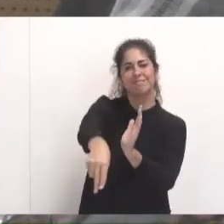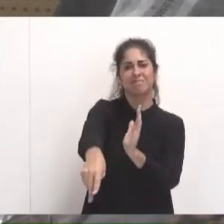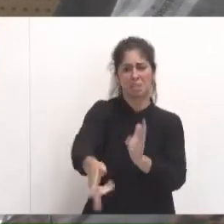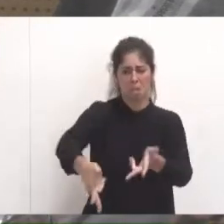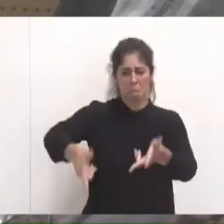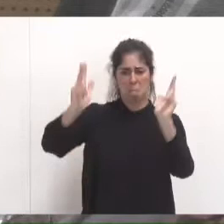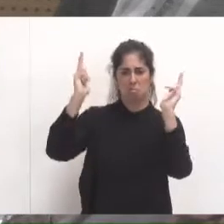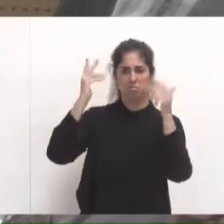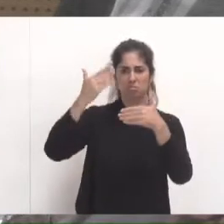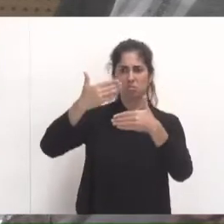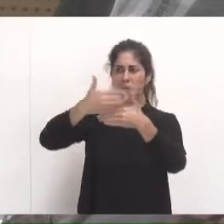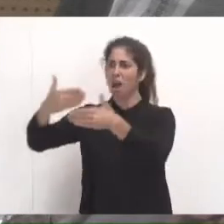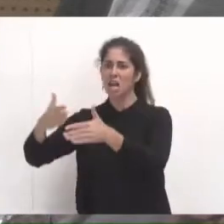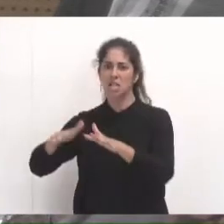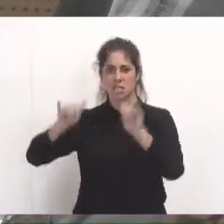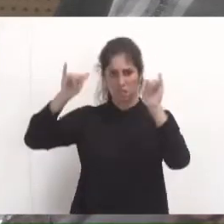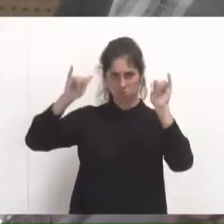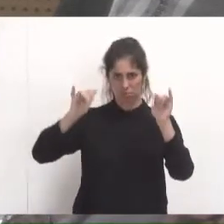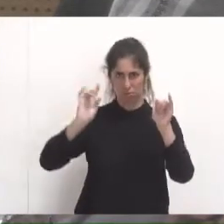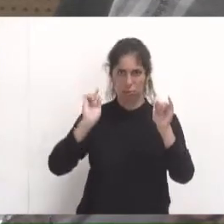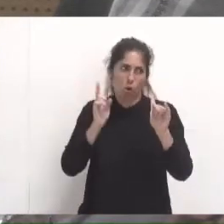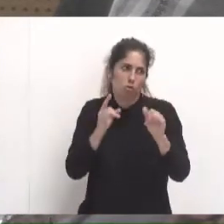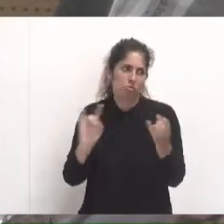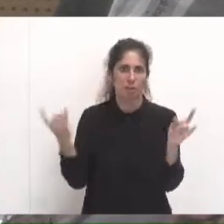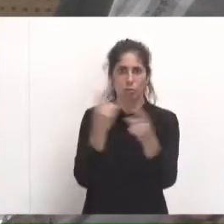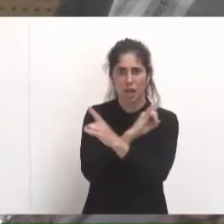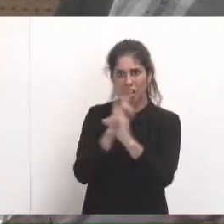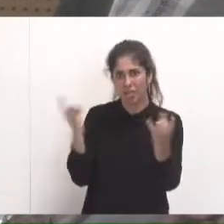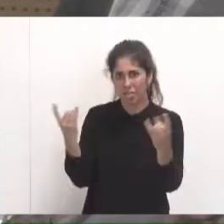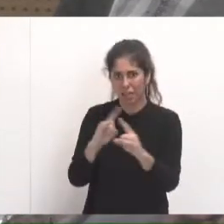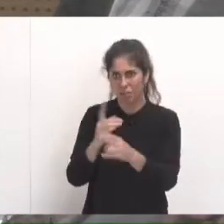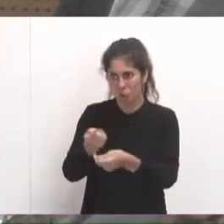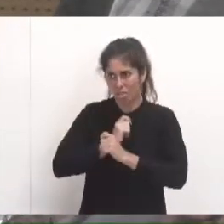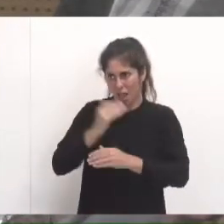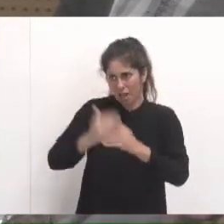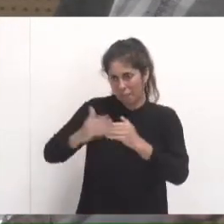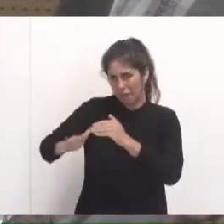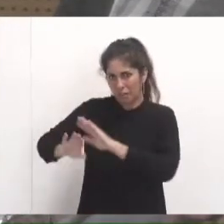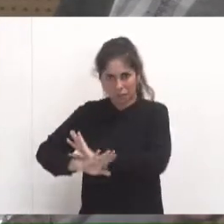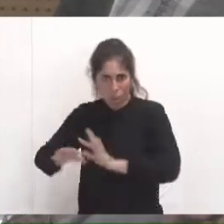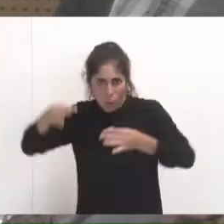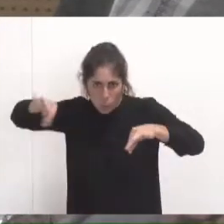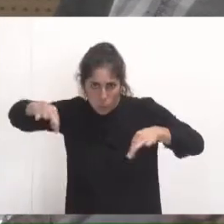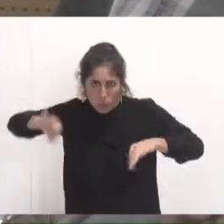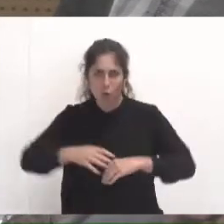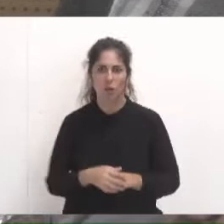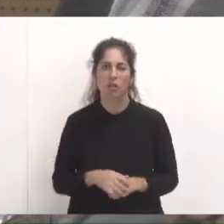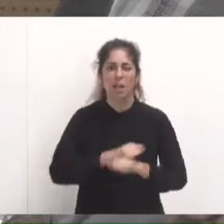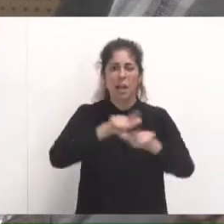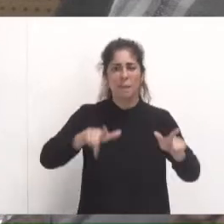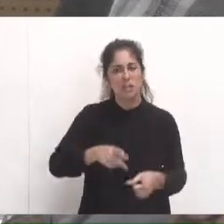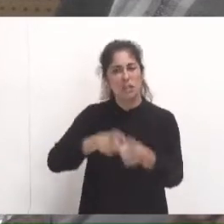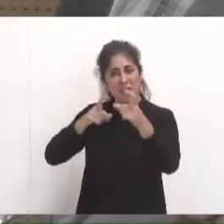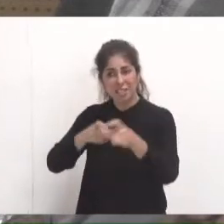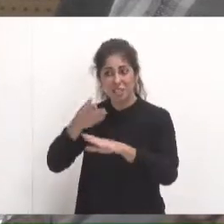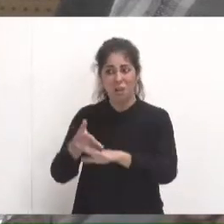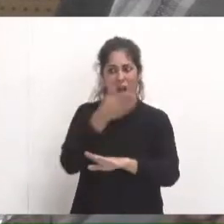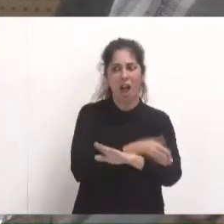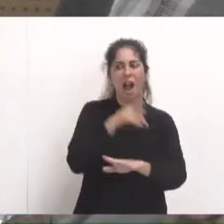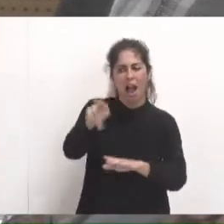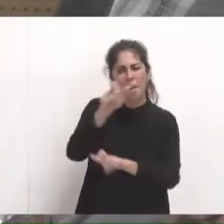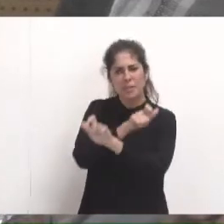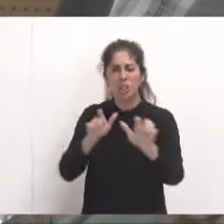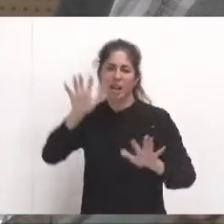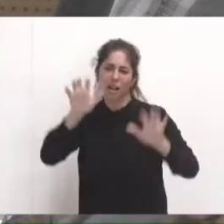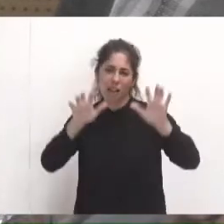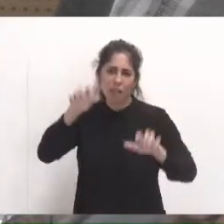alguno, salvo el que le proporciona la propia naturaleza. Usted sabe que antes del comienzo de la actividad del campo de tiro, ese espacio era utilizado por escaladores,